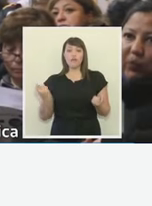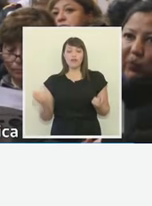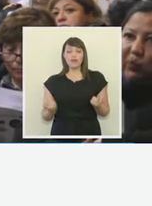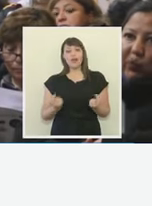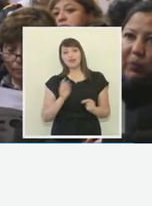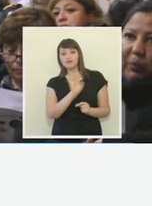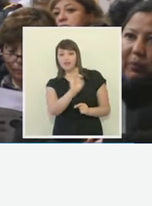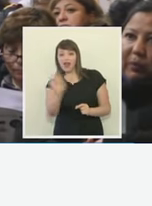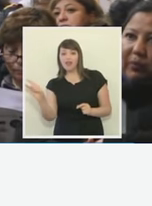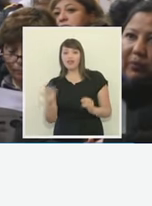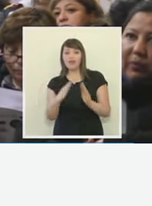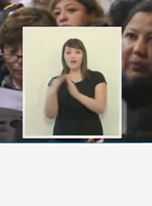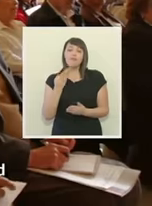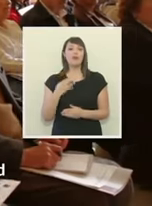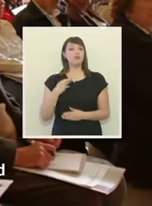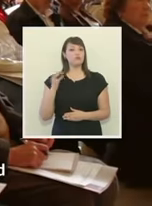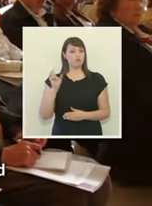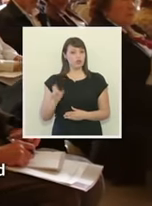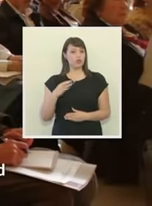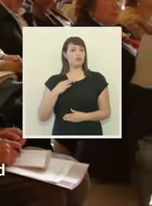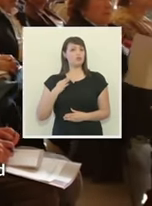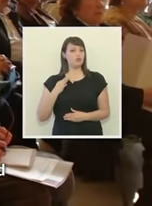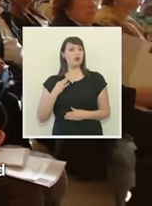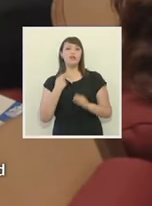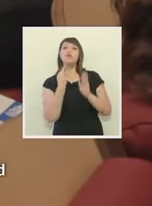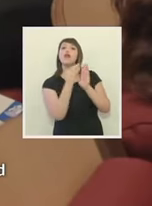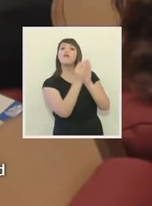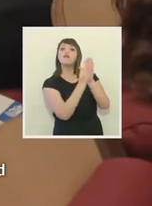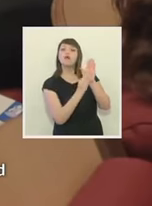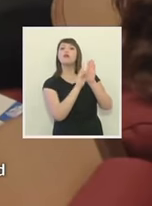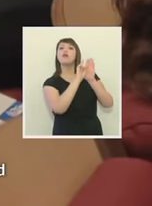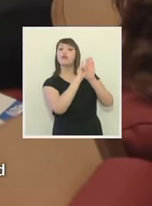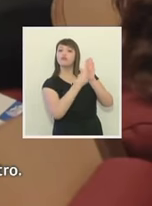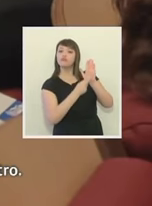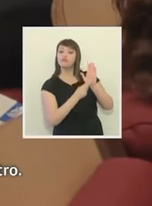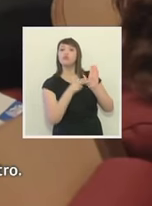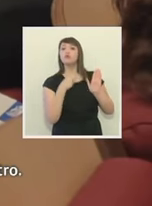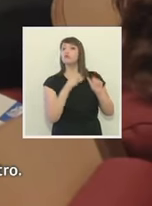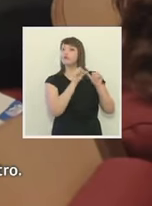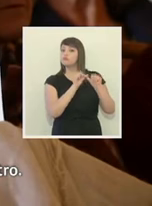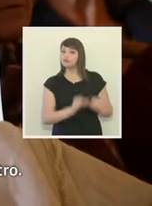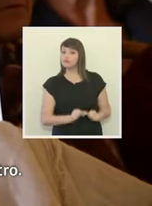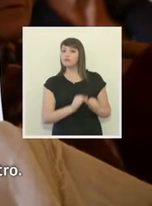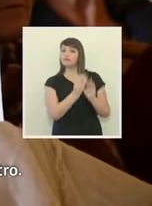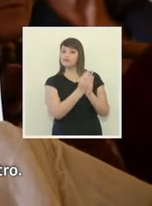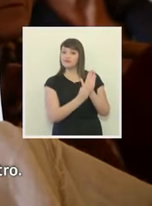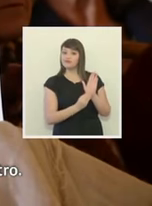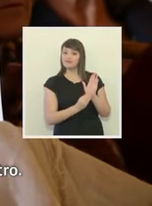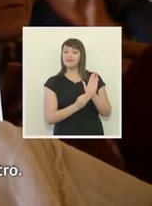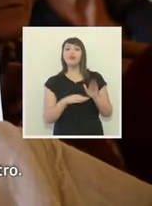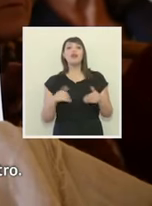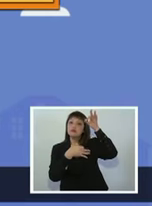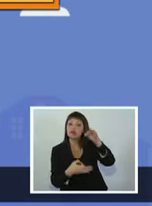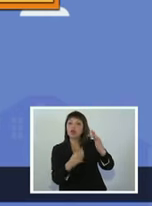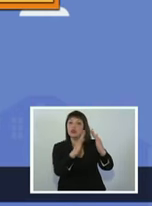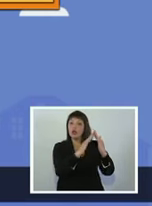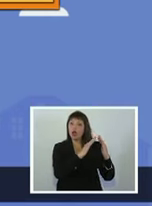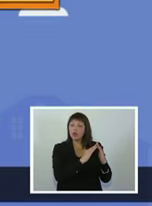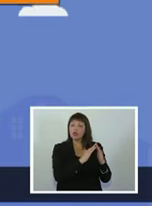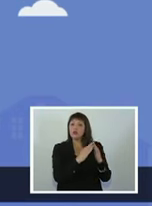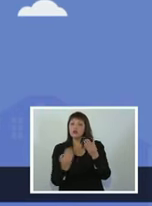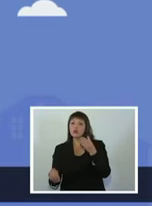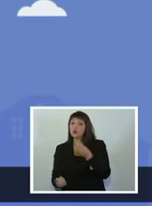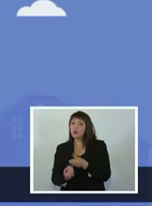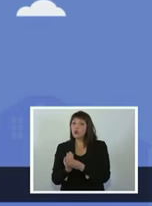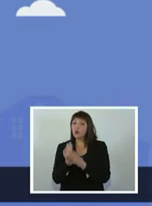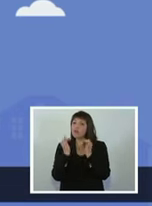y que postulen a subsidios habitacionales otorgados por el Estado, una vez ingresada su postulación de manera individual o colectiva, no